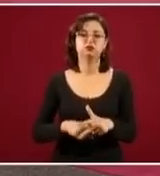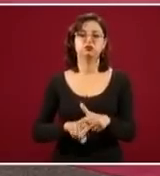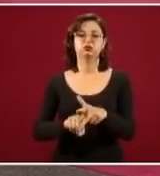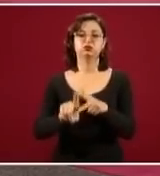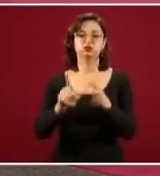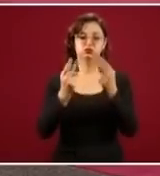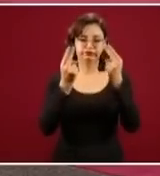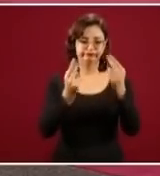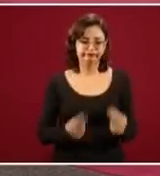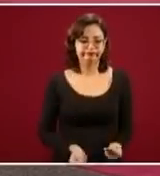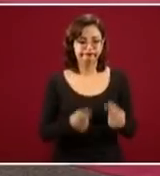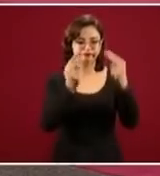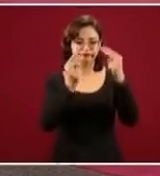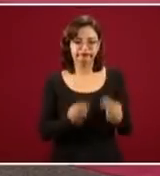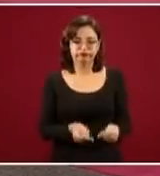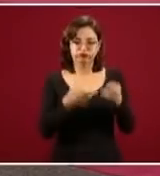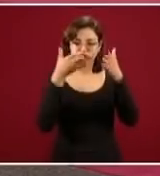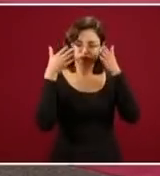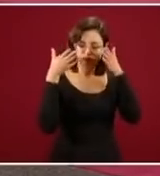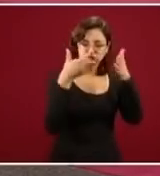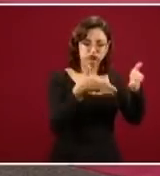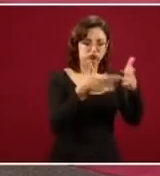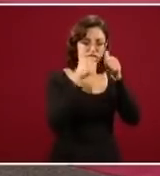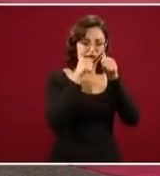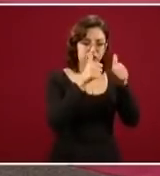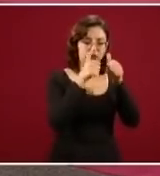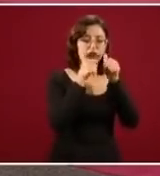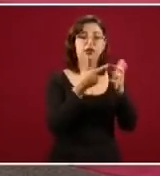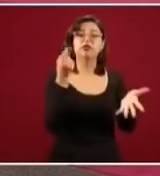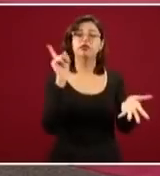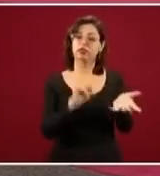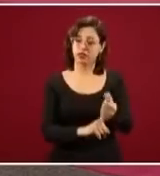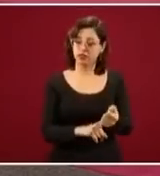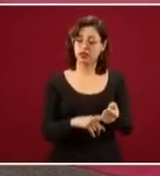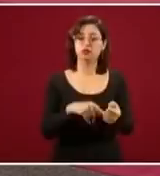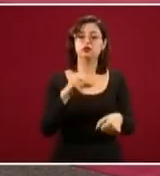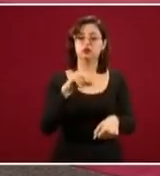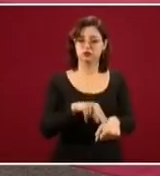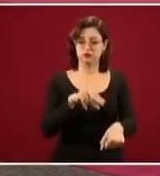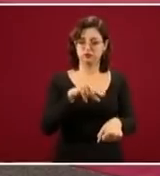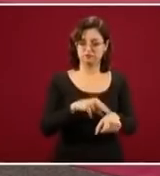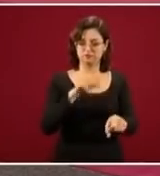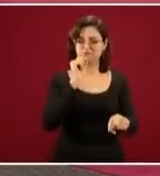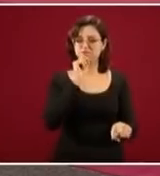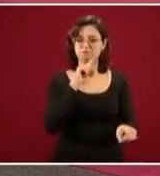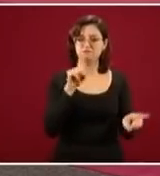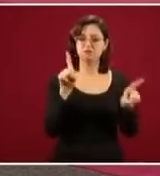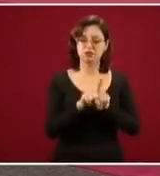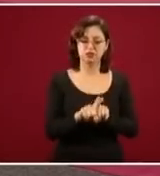lo mercantil en la medicina, al grado de